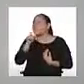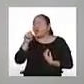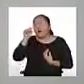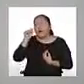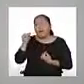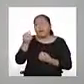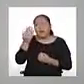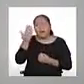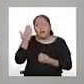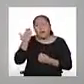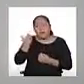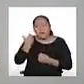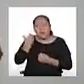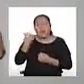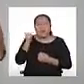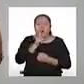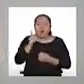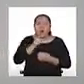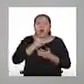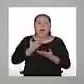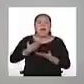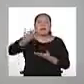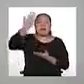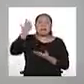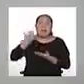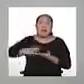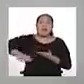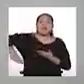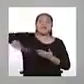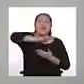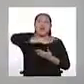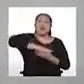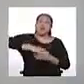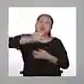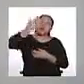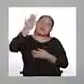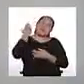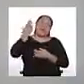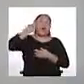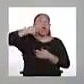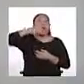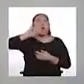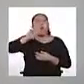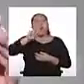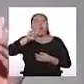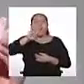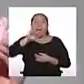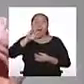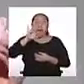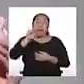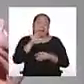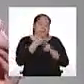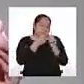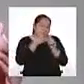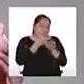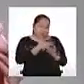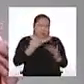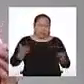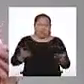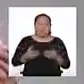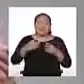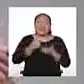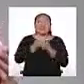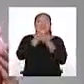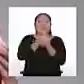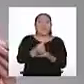ese pasado. El pasado de todos, el pasado de las huacas y de otros artefactos que nos permiten entender